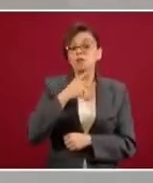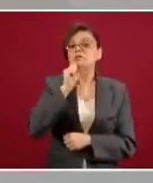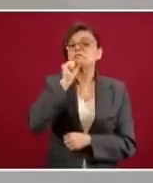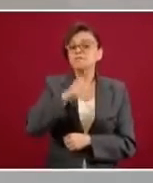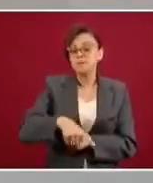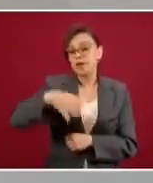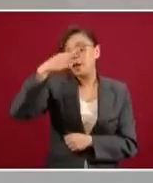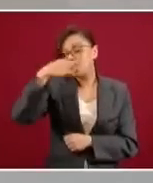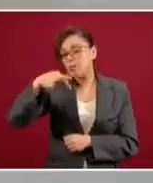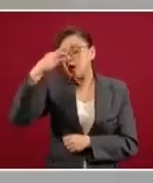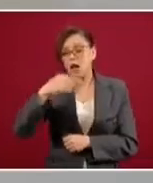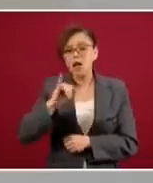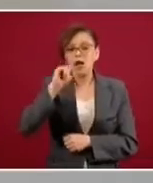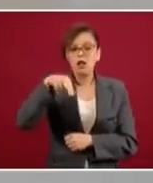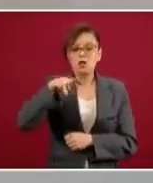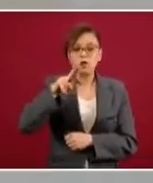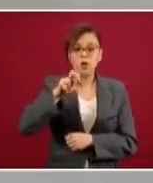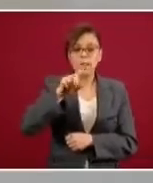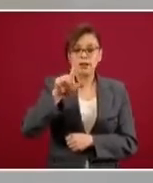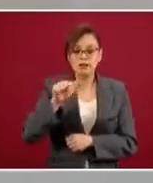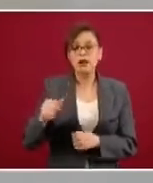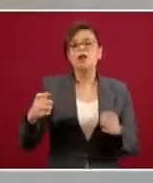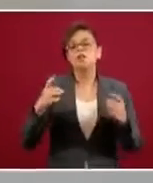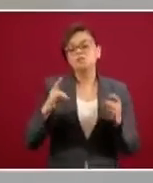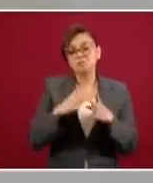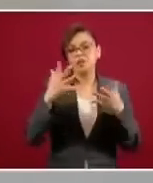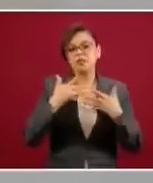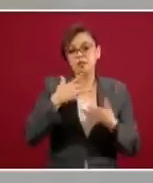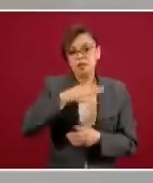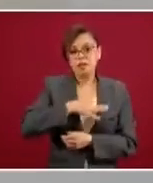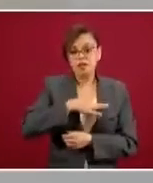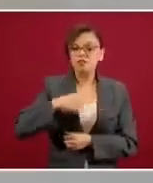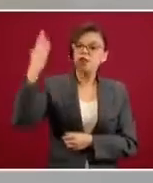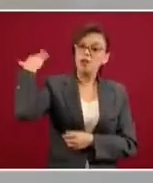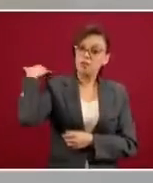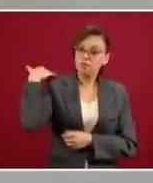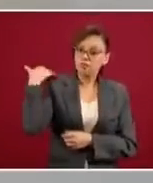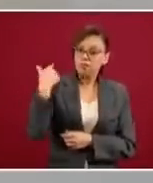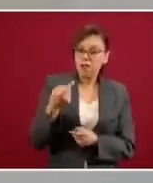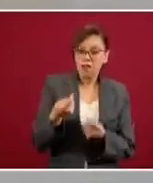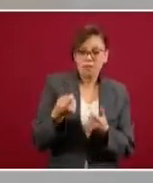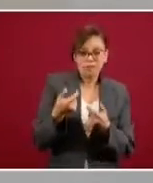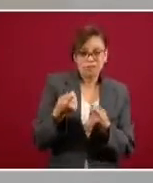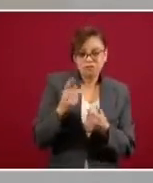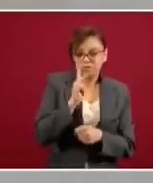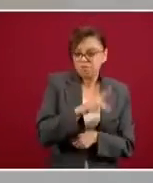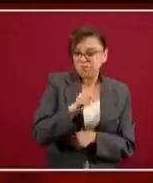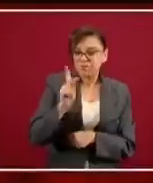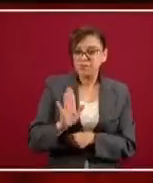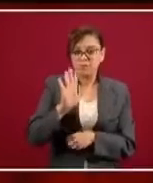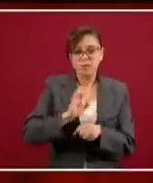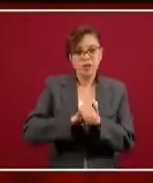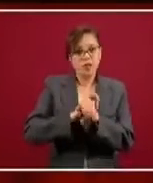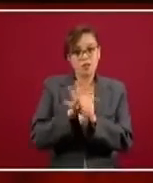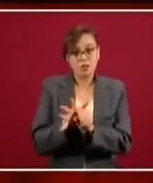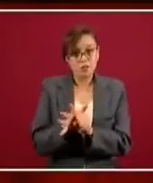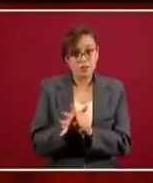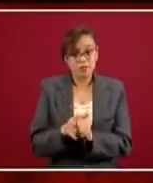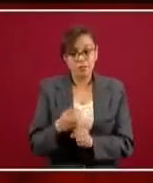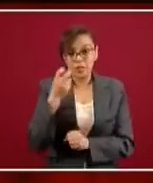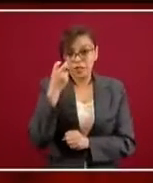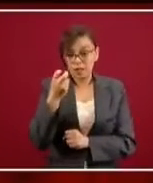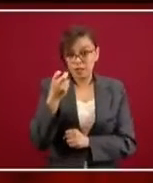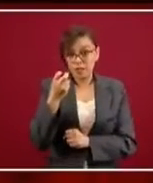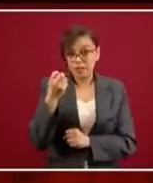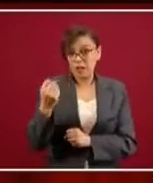síndrome clínico con una afección pulmonar muy semejante a coronavirus. Entonces, en este momento son las dos